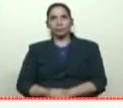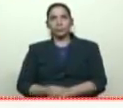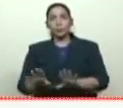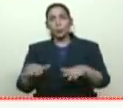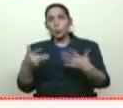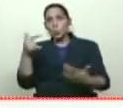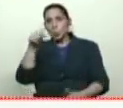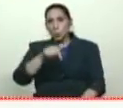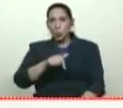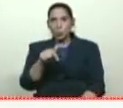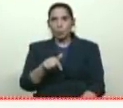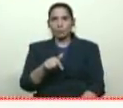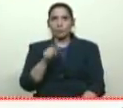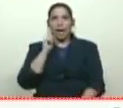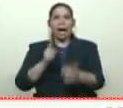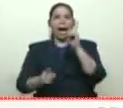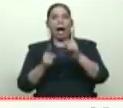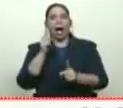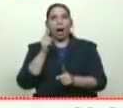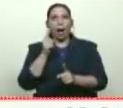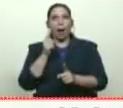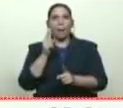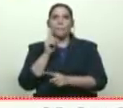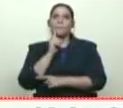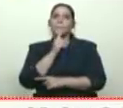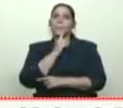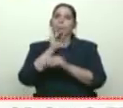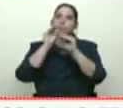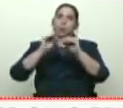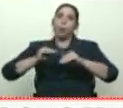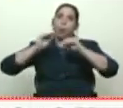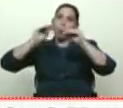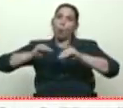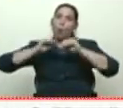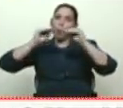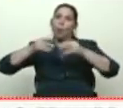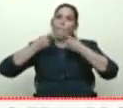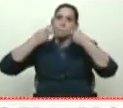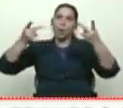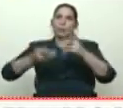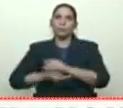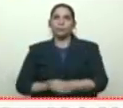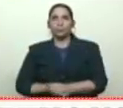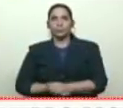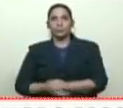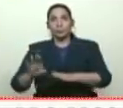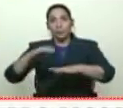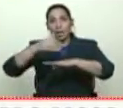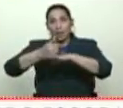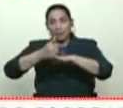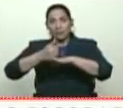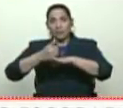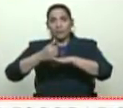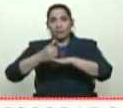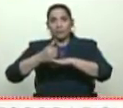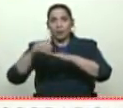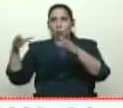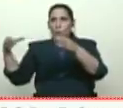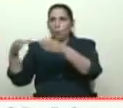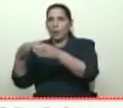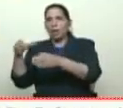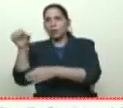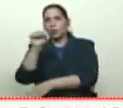aquí alguien llama y le dirige una comunicación al jefe del Comando Sur a pedirle que